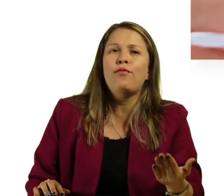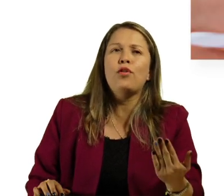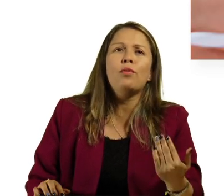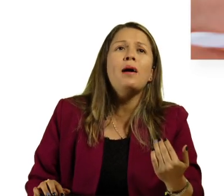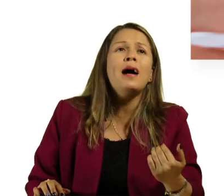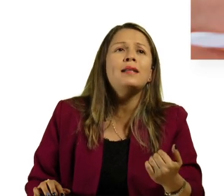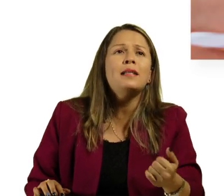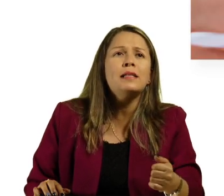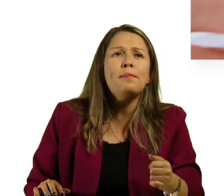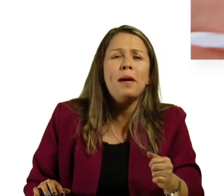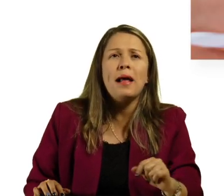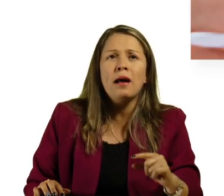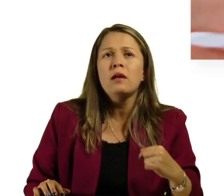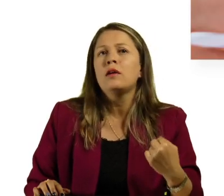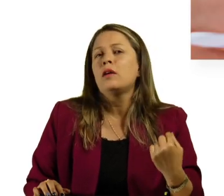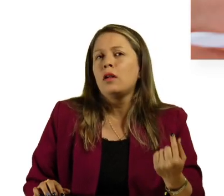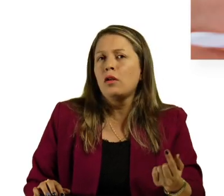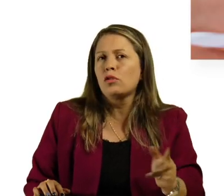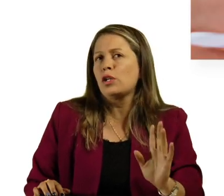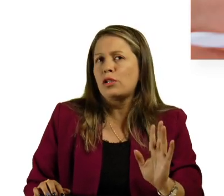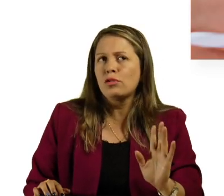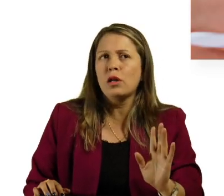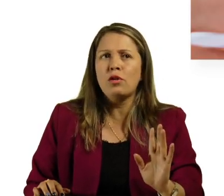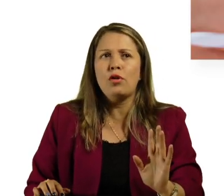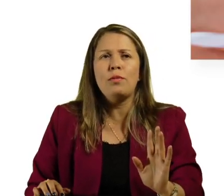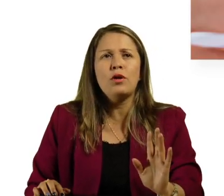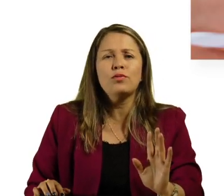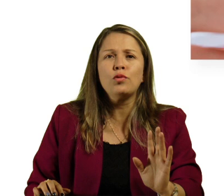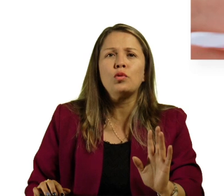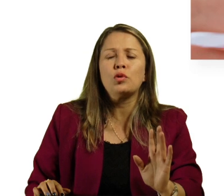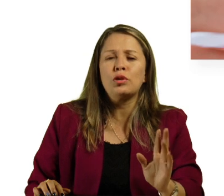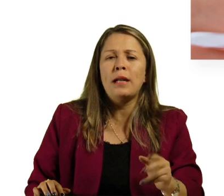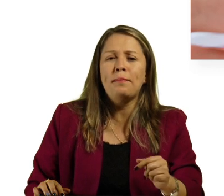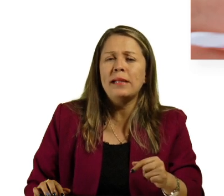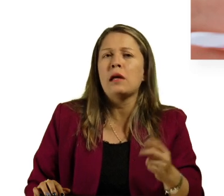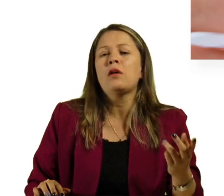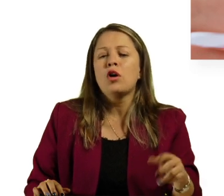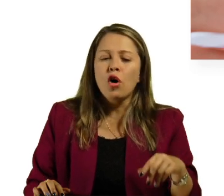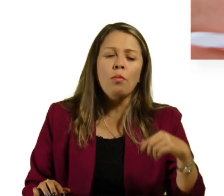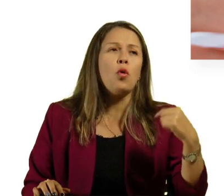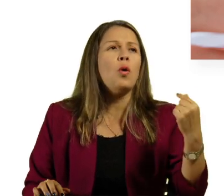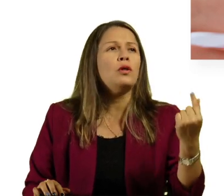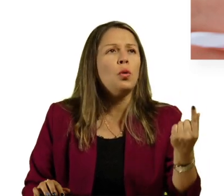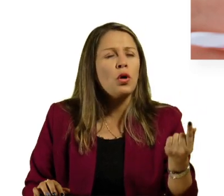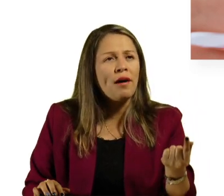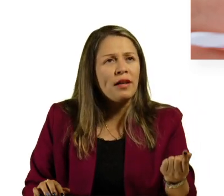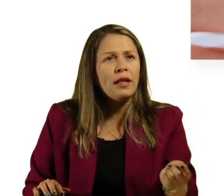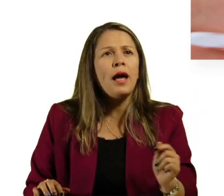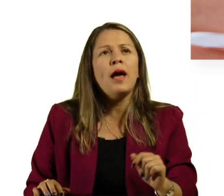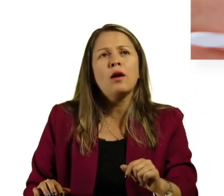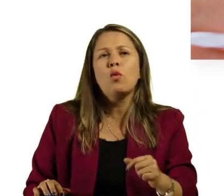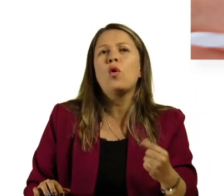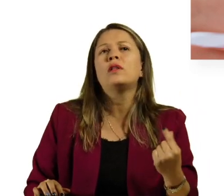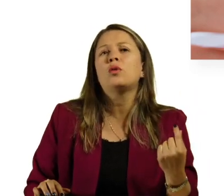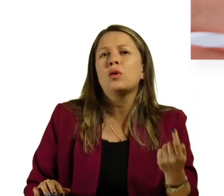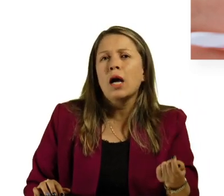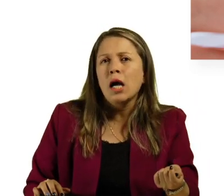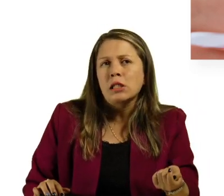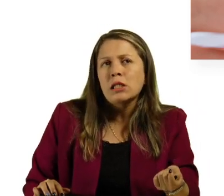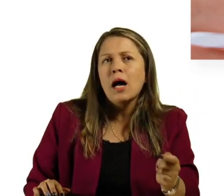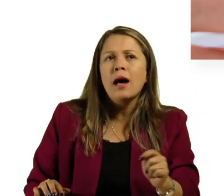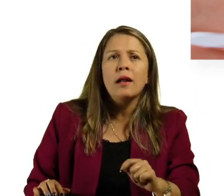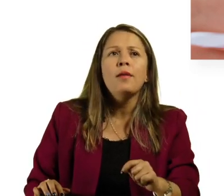de forma anticipada los hechos económicos futuros de la empresa, como cuánto voy a vender, cuánto